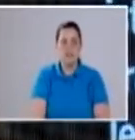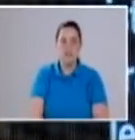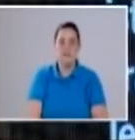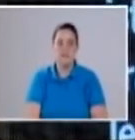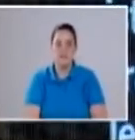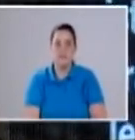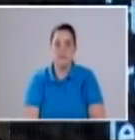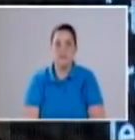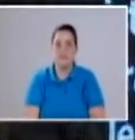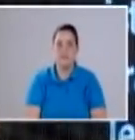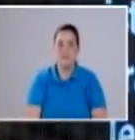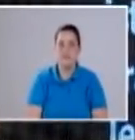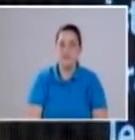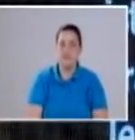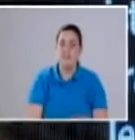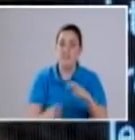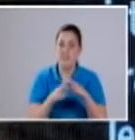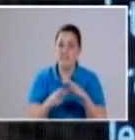Fue cardíaco, hermano.